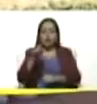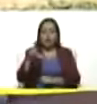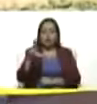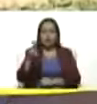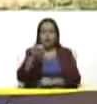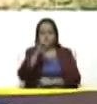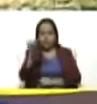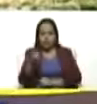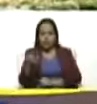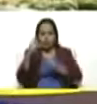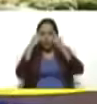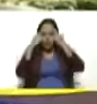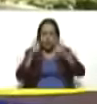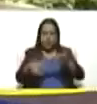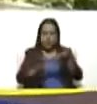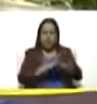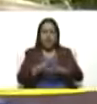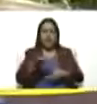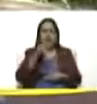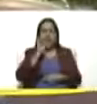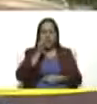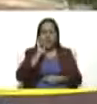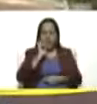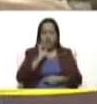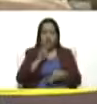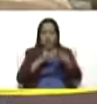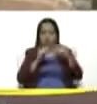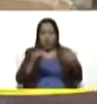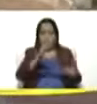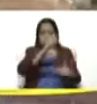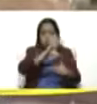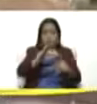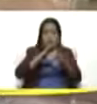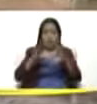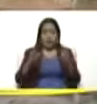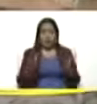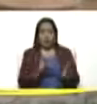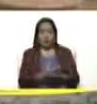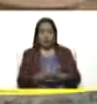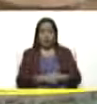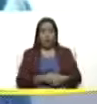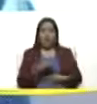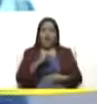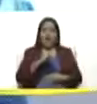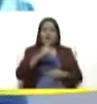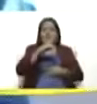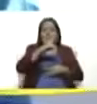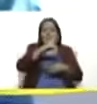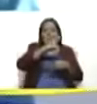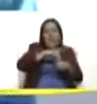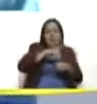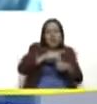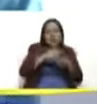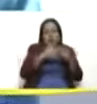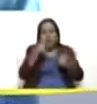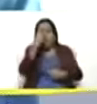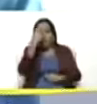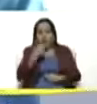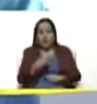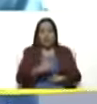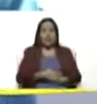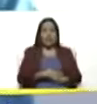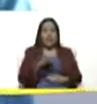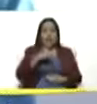experta de café en el continente y en el mundo, ya tiene los datos técnicos de esos perfiles que